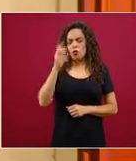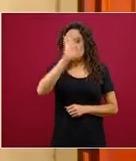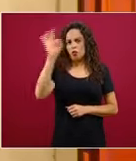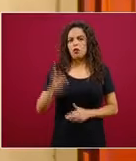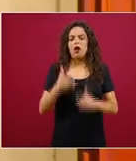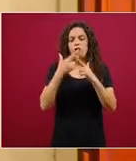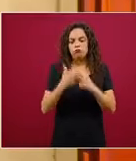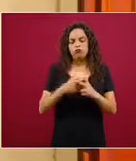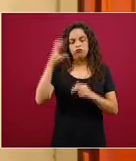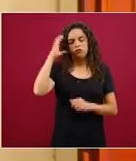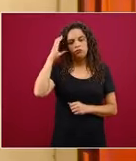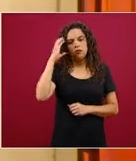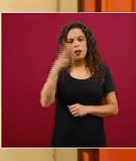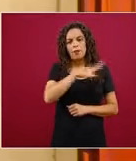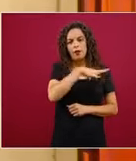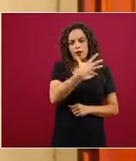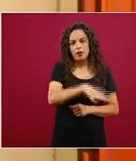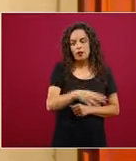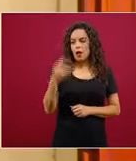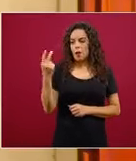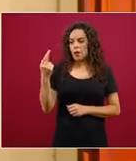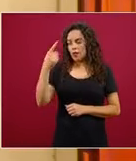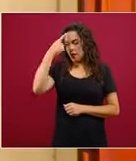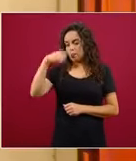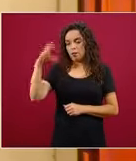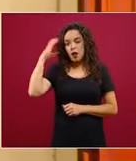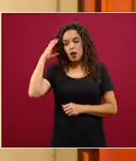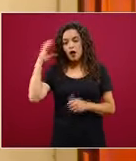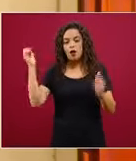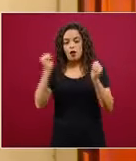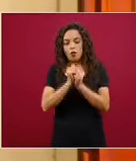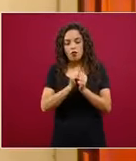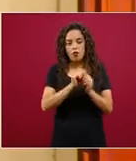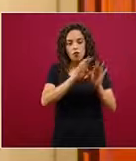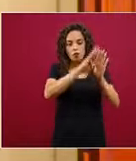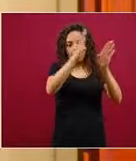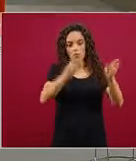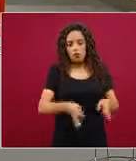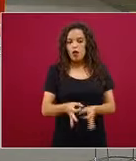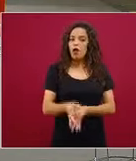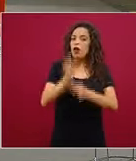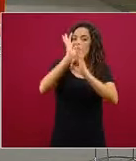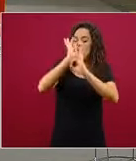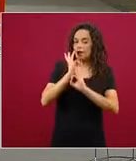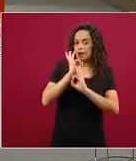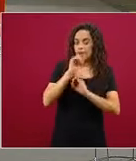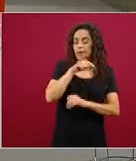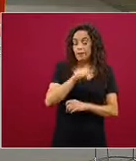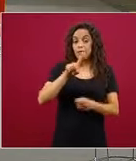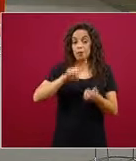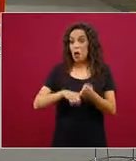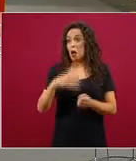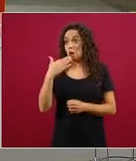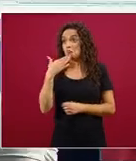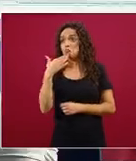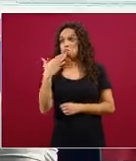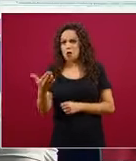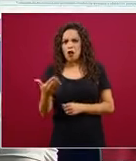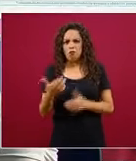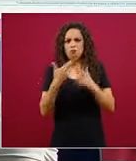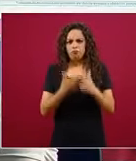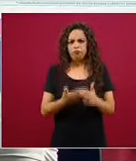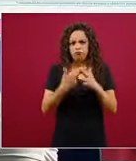camas generales, 25% para camas con ventilador, lo cual también mantiene al estado con una muy buena ventana de oportunidad para